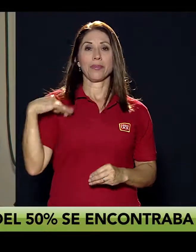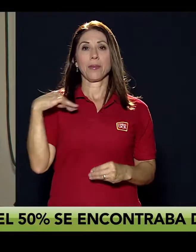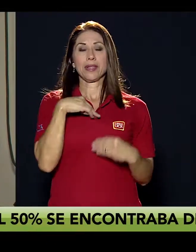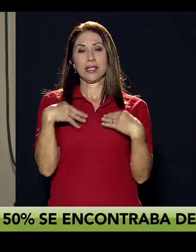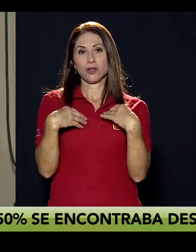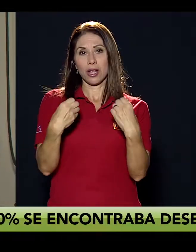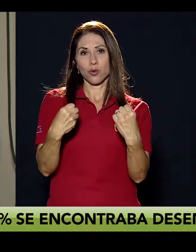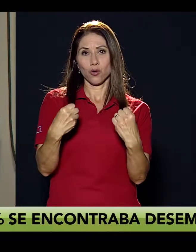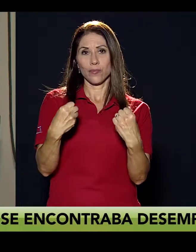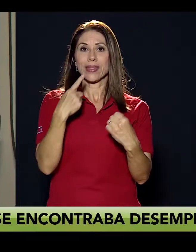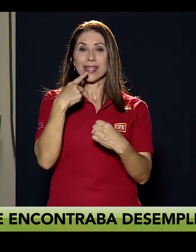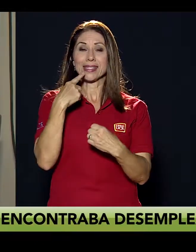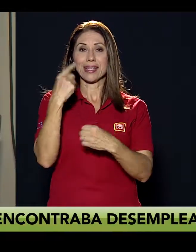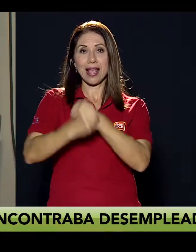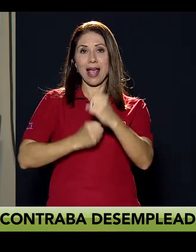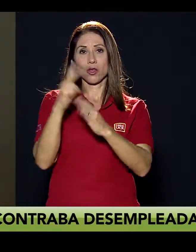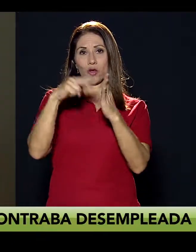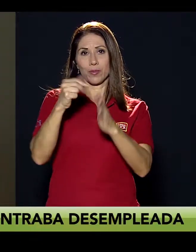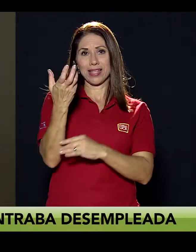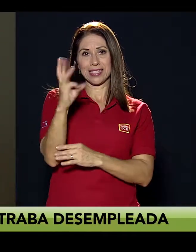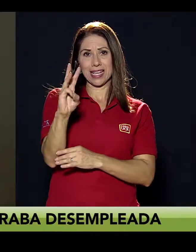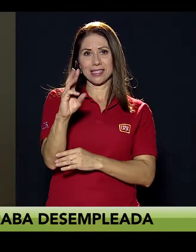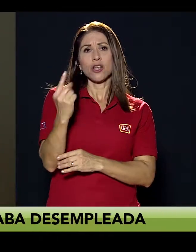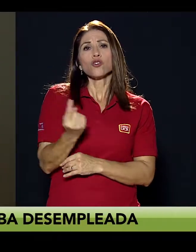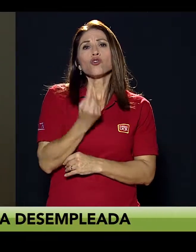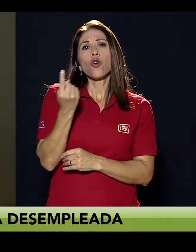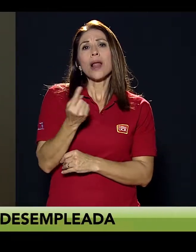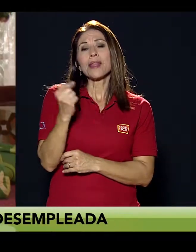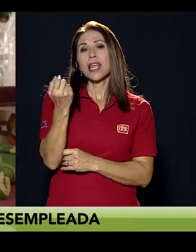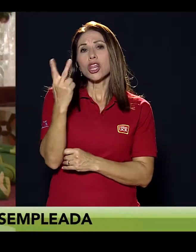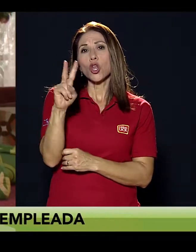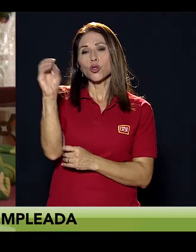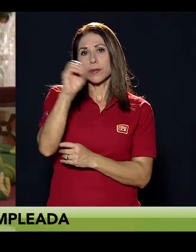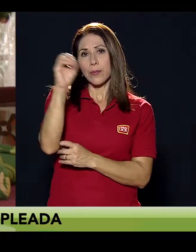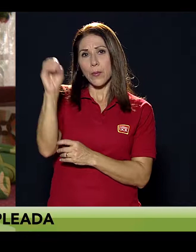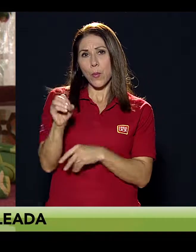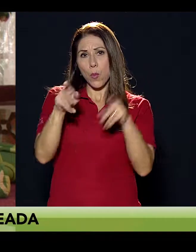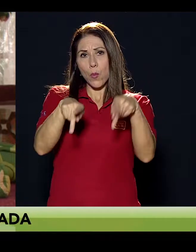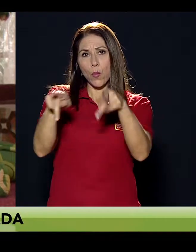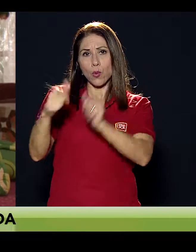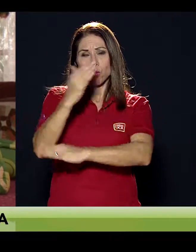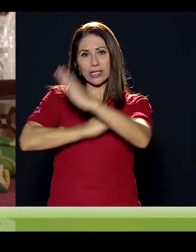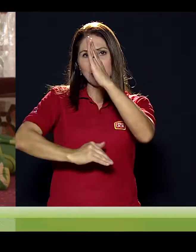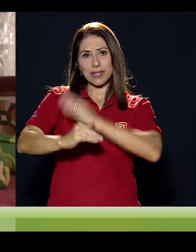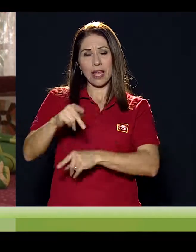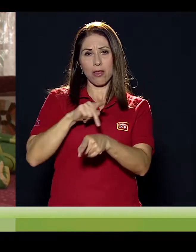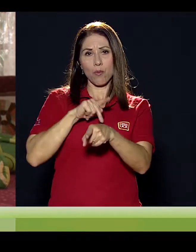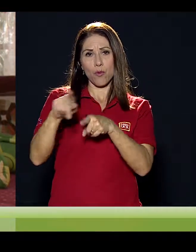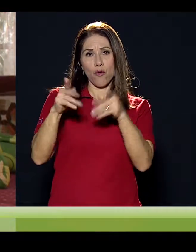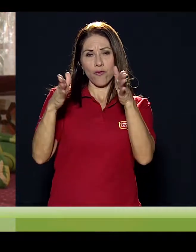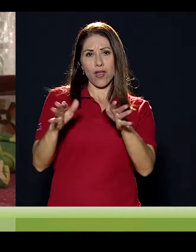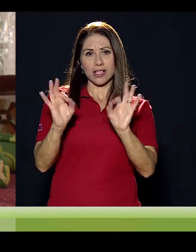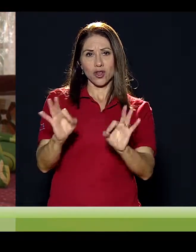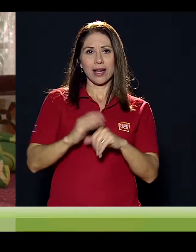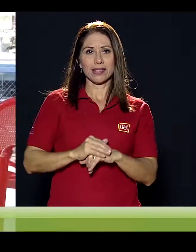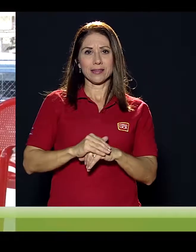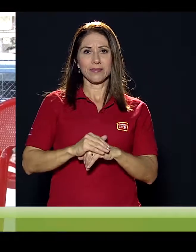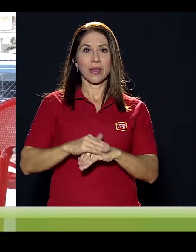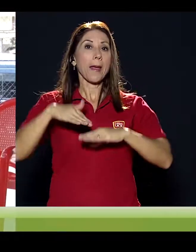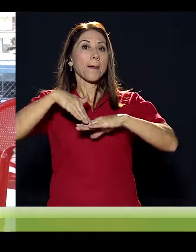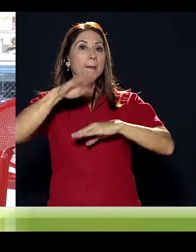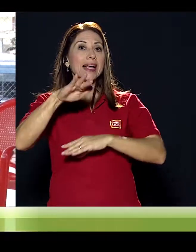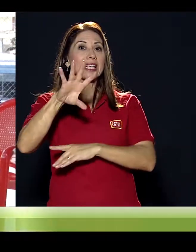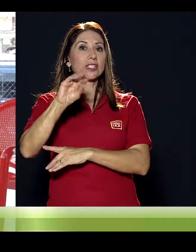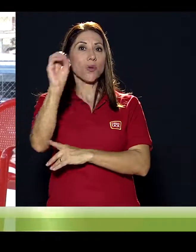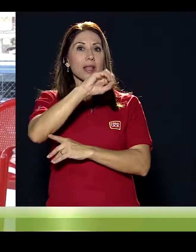las personas con discapacidad eran profesionales y más del 50% se encontraba desempleada. Recibir una